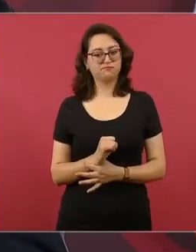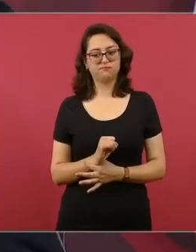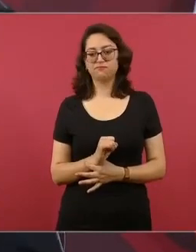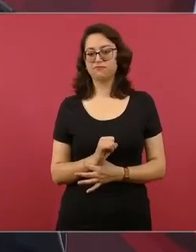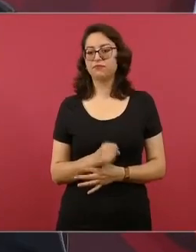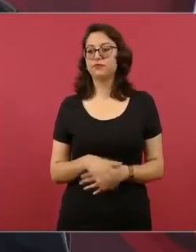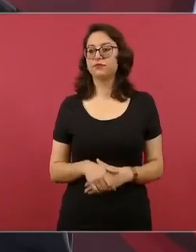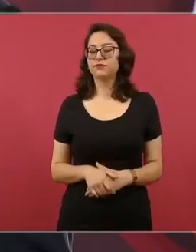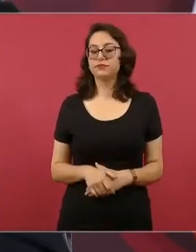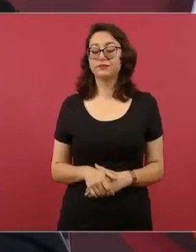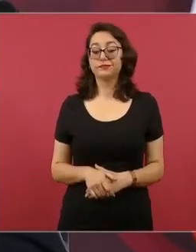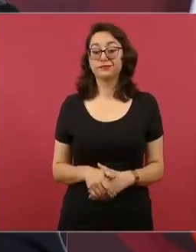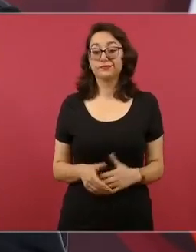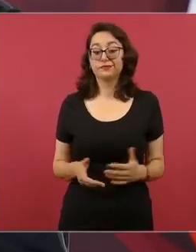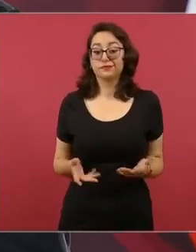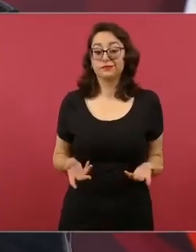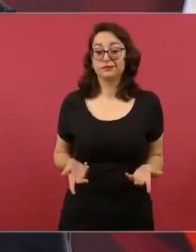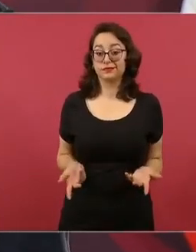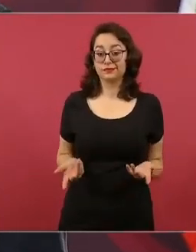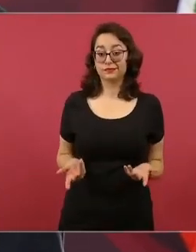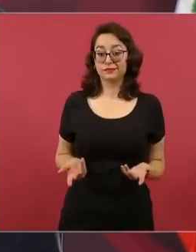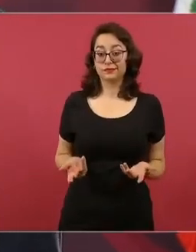y entonces